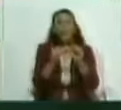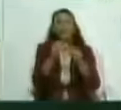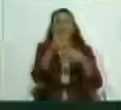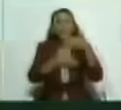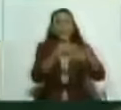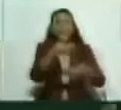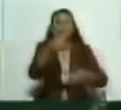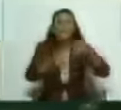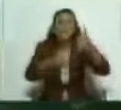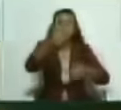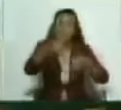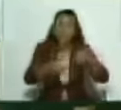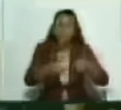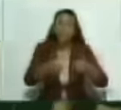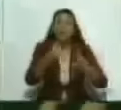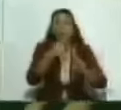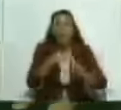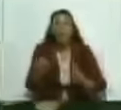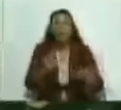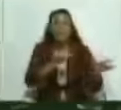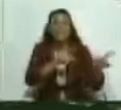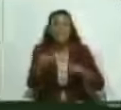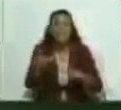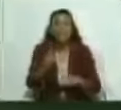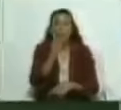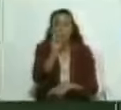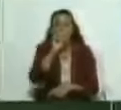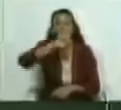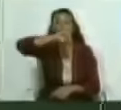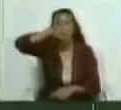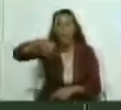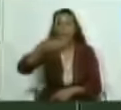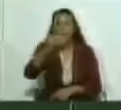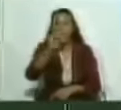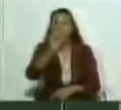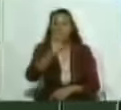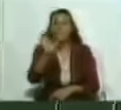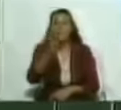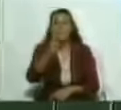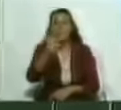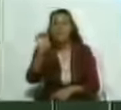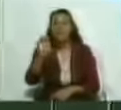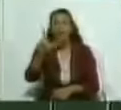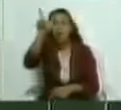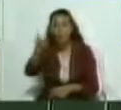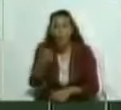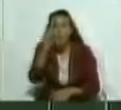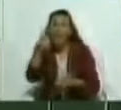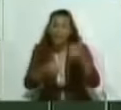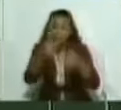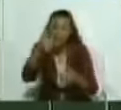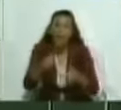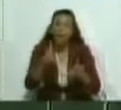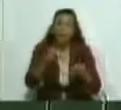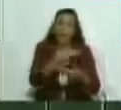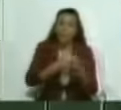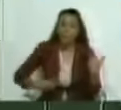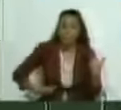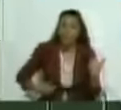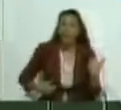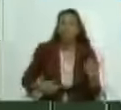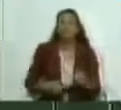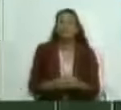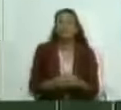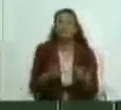de postulaciones. Ya ha sido postulado José Brito como candidato a las elecciones presidenciales del año 2024 por